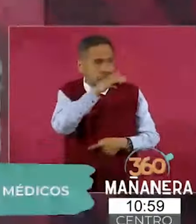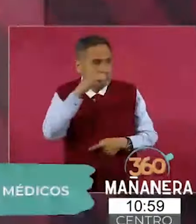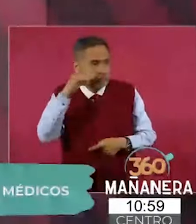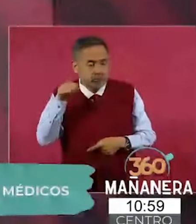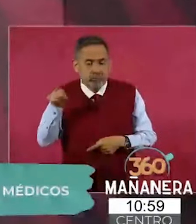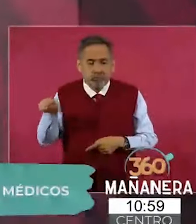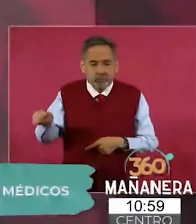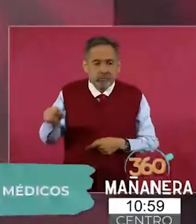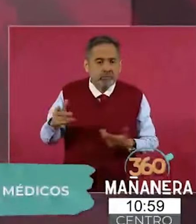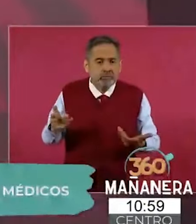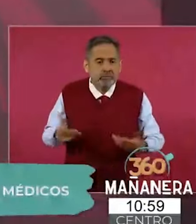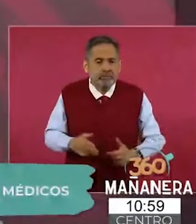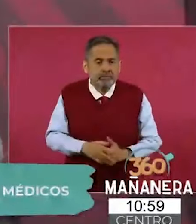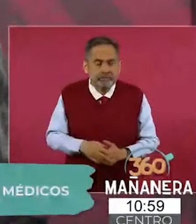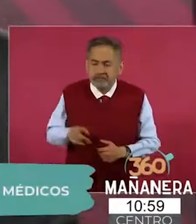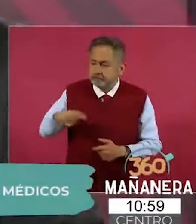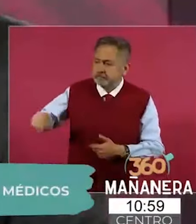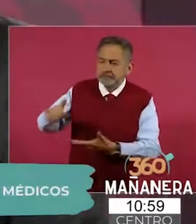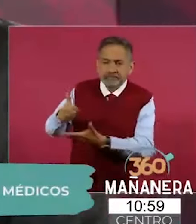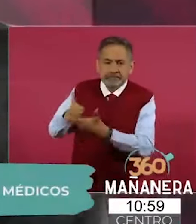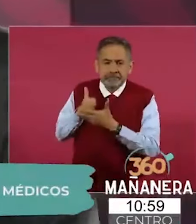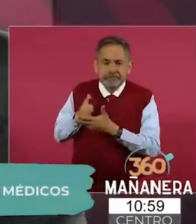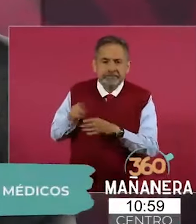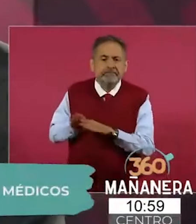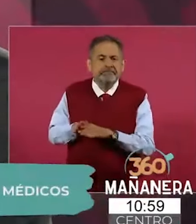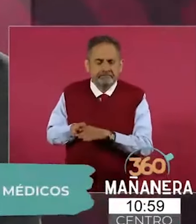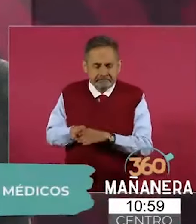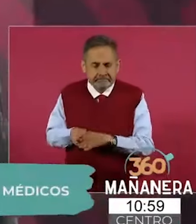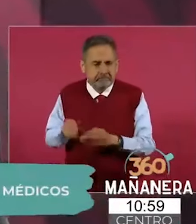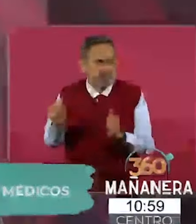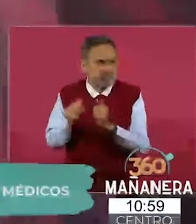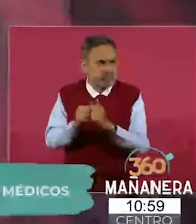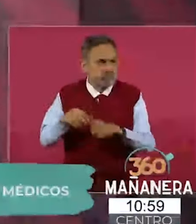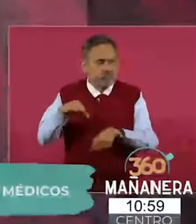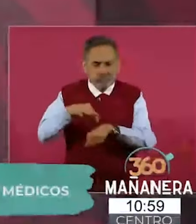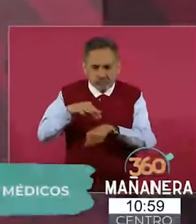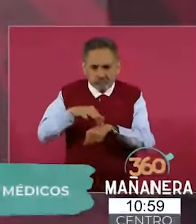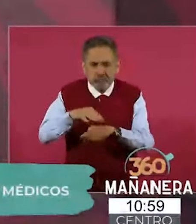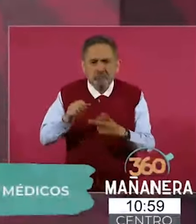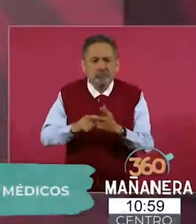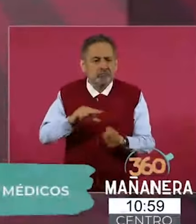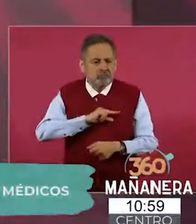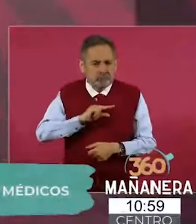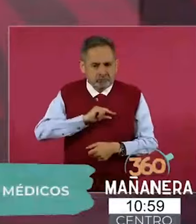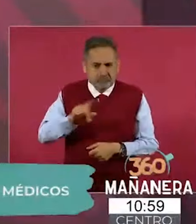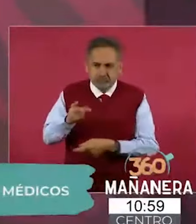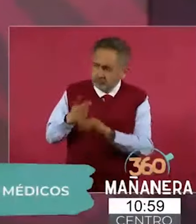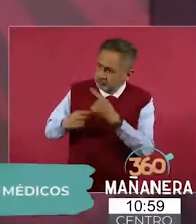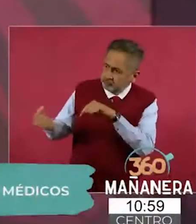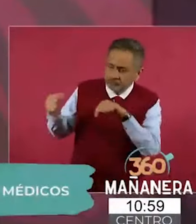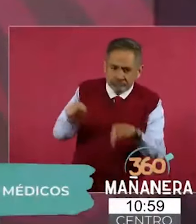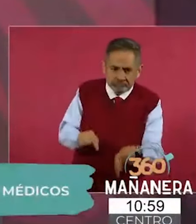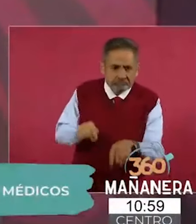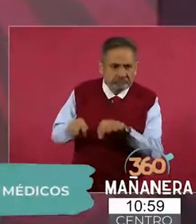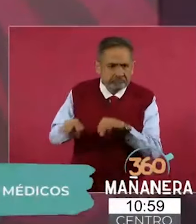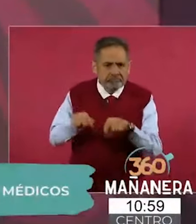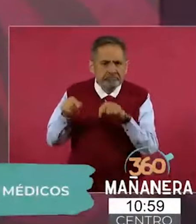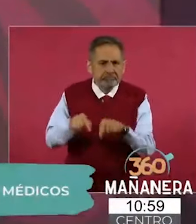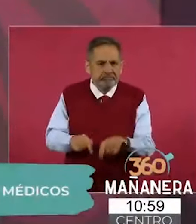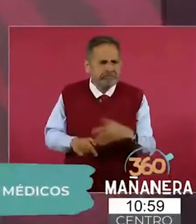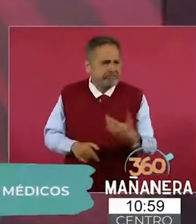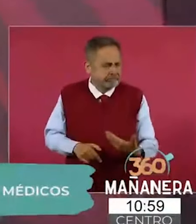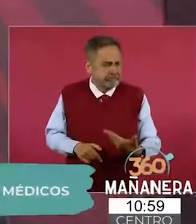que nos ayudaron con médicos, con especialistas. Y esto no